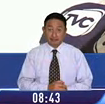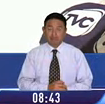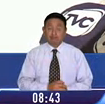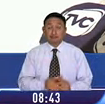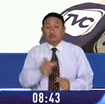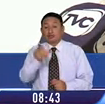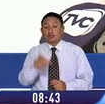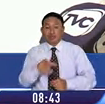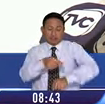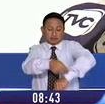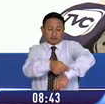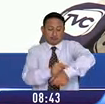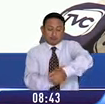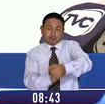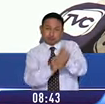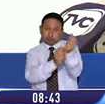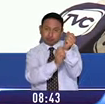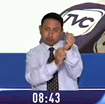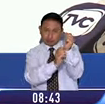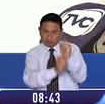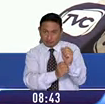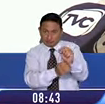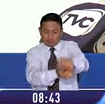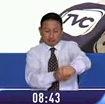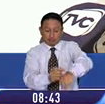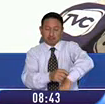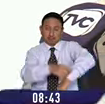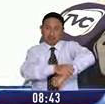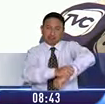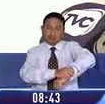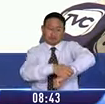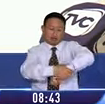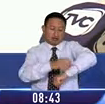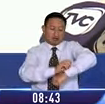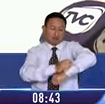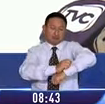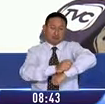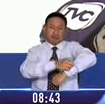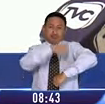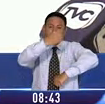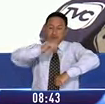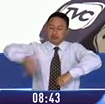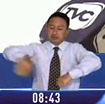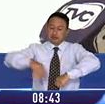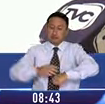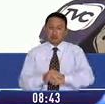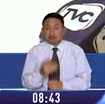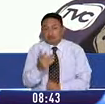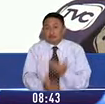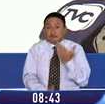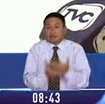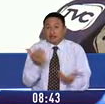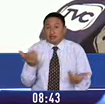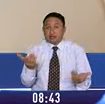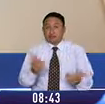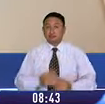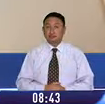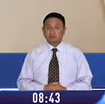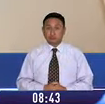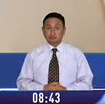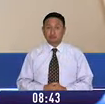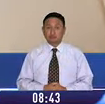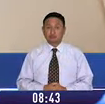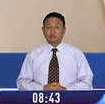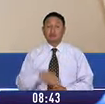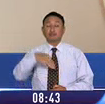tienes una correa, tienes el billete como tal y al forzarlo se lo retiran.